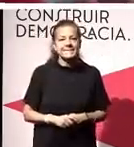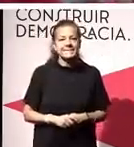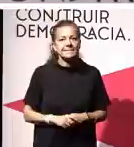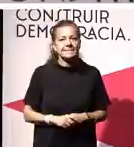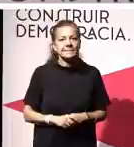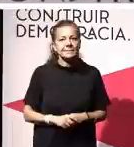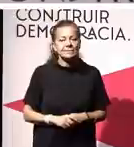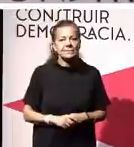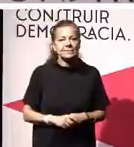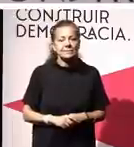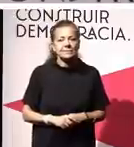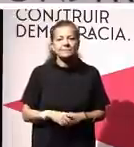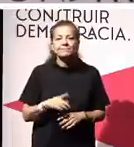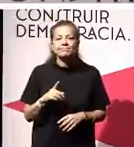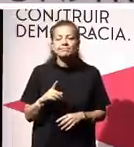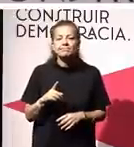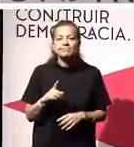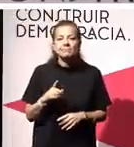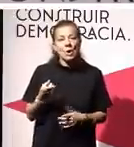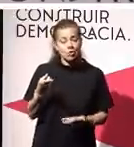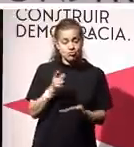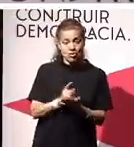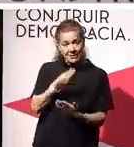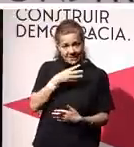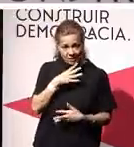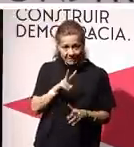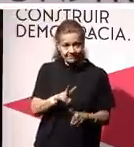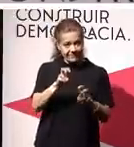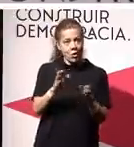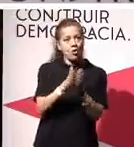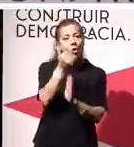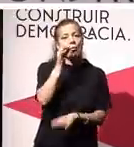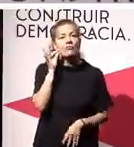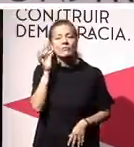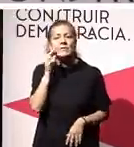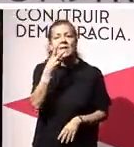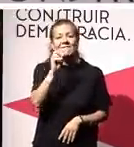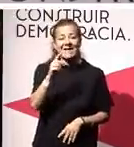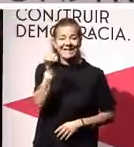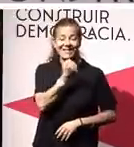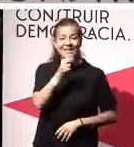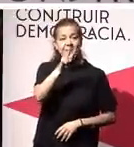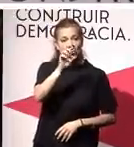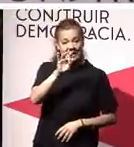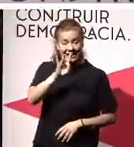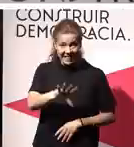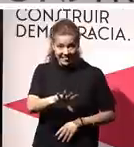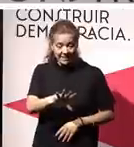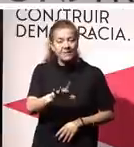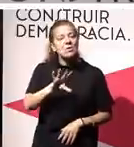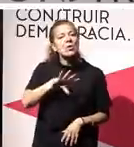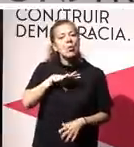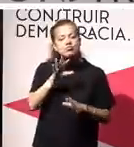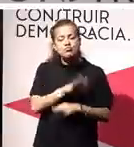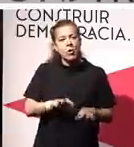Y no nos conformamos y volvimos a hacer historia, compañeros y compañeras. El 20 de diciembre de 2015, Podemos